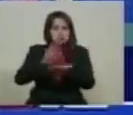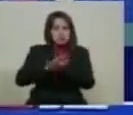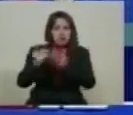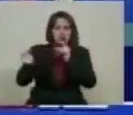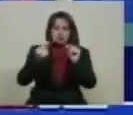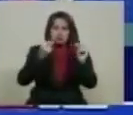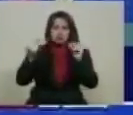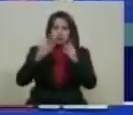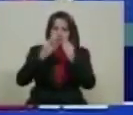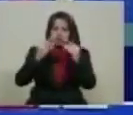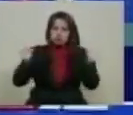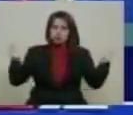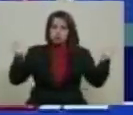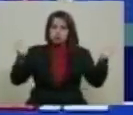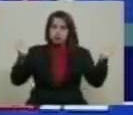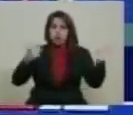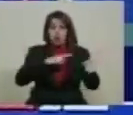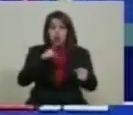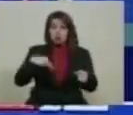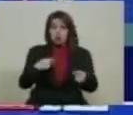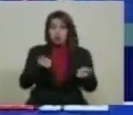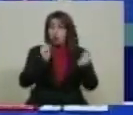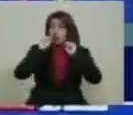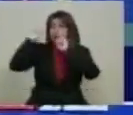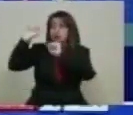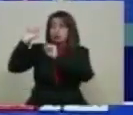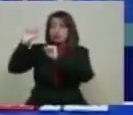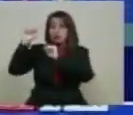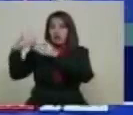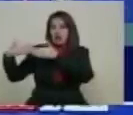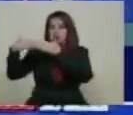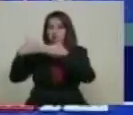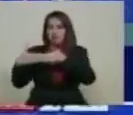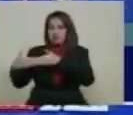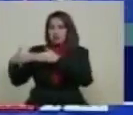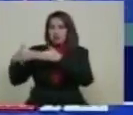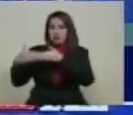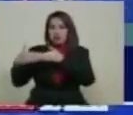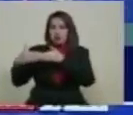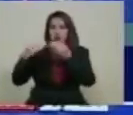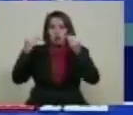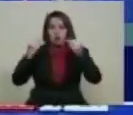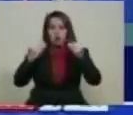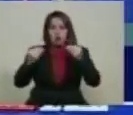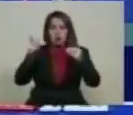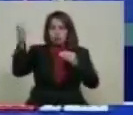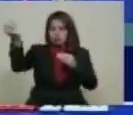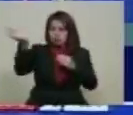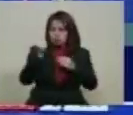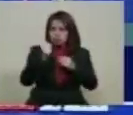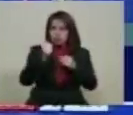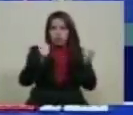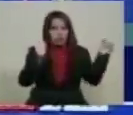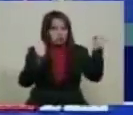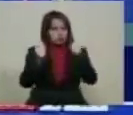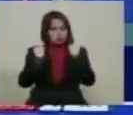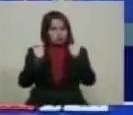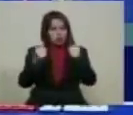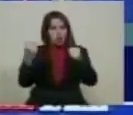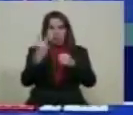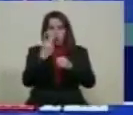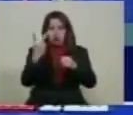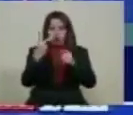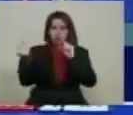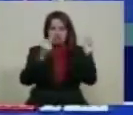enfrentar al imperio más poderoso y asesino del planeta, ¿cómo no tenemos la valentía para llamar a alguien que se ha convertido en un